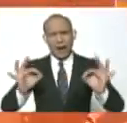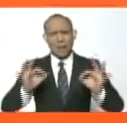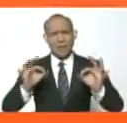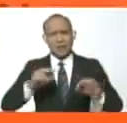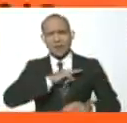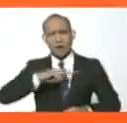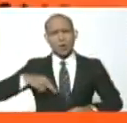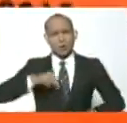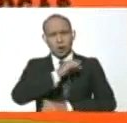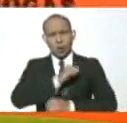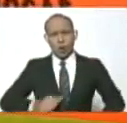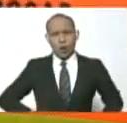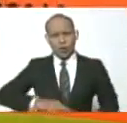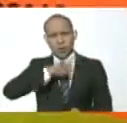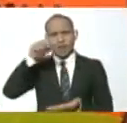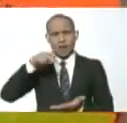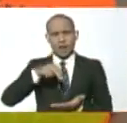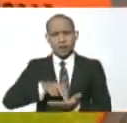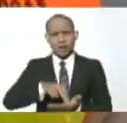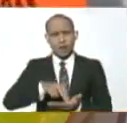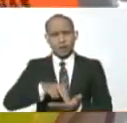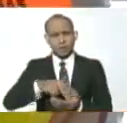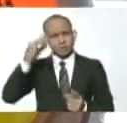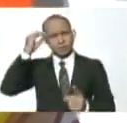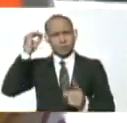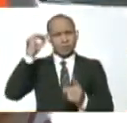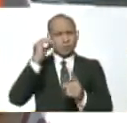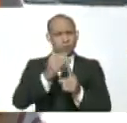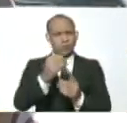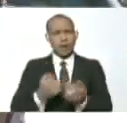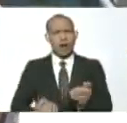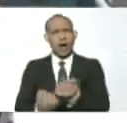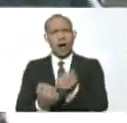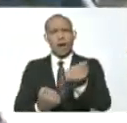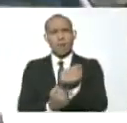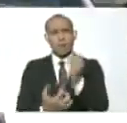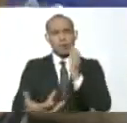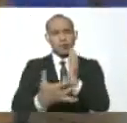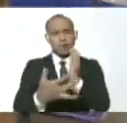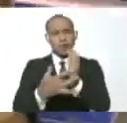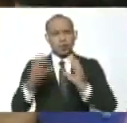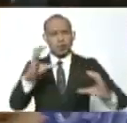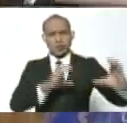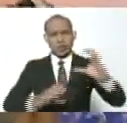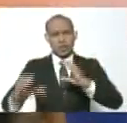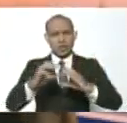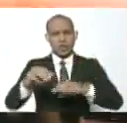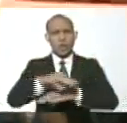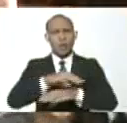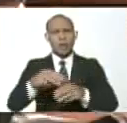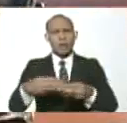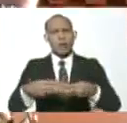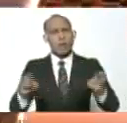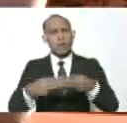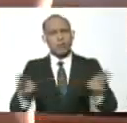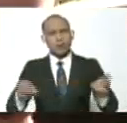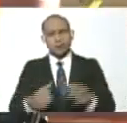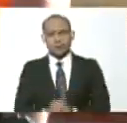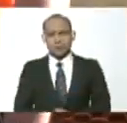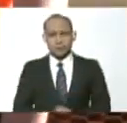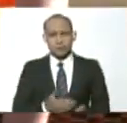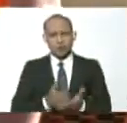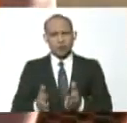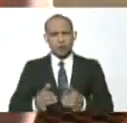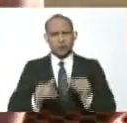guardia nacional cuya misión es la de brindar apoyo técnico científico al ministerio público a través de la elaboración